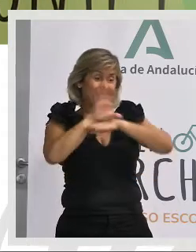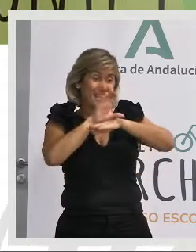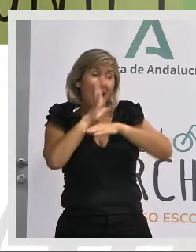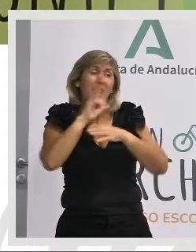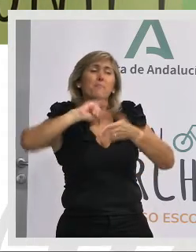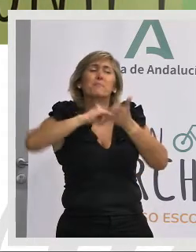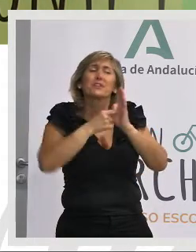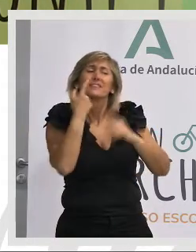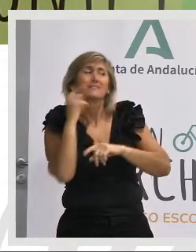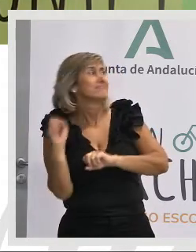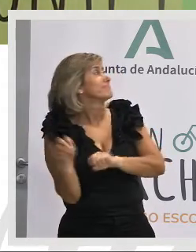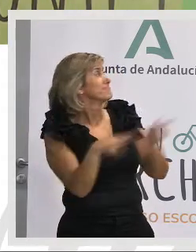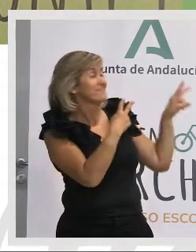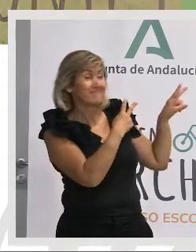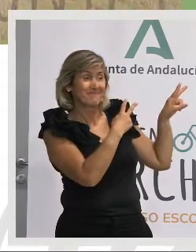proyecto. Entra vídeo.